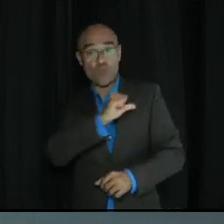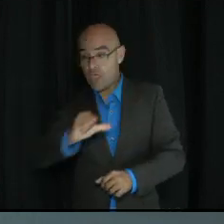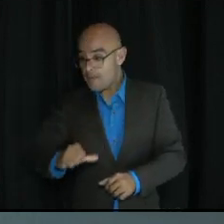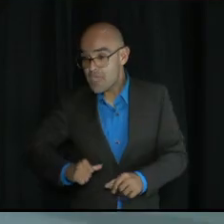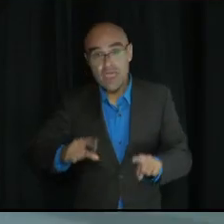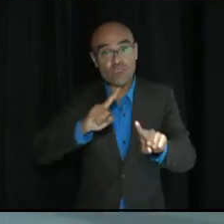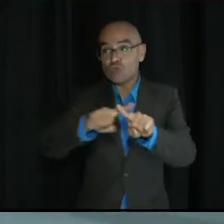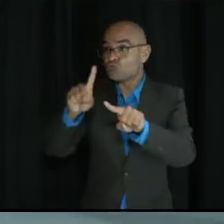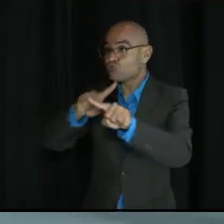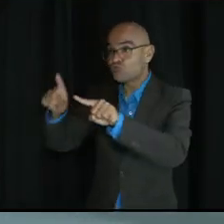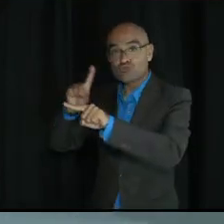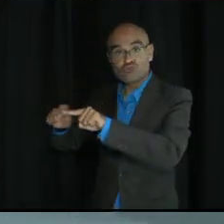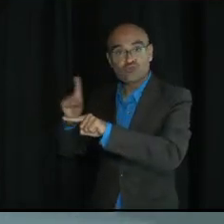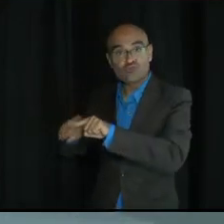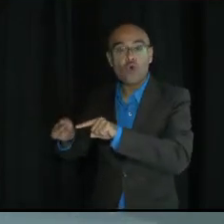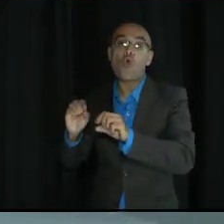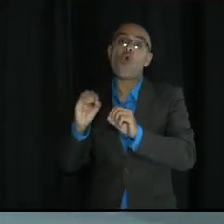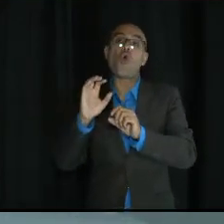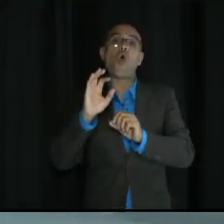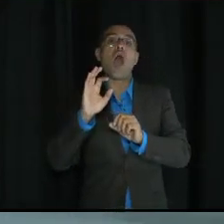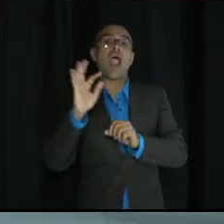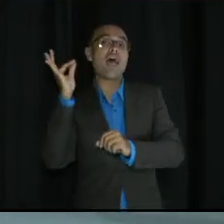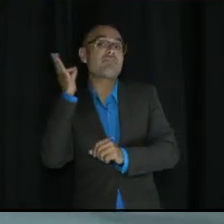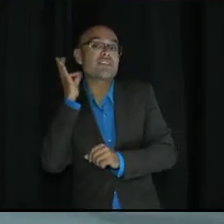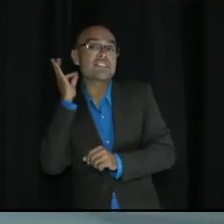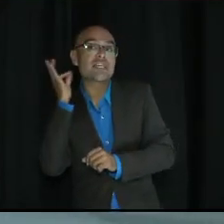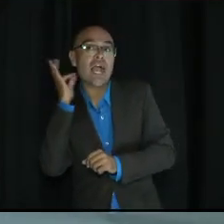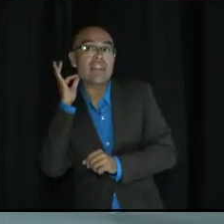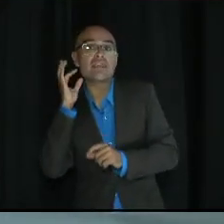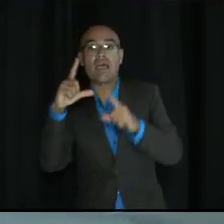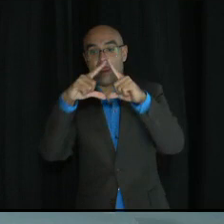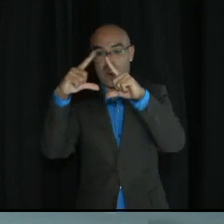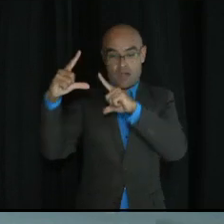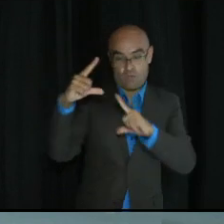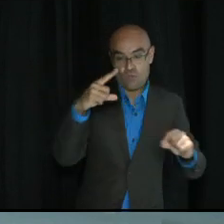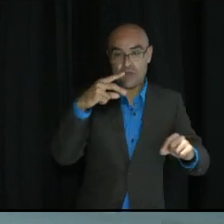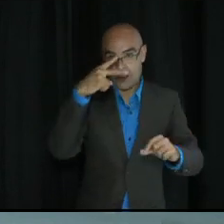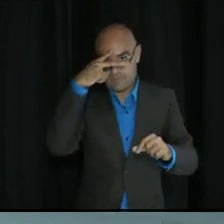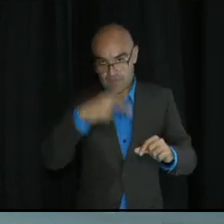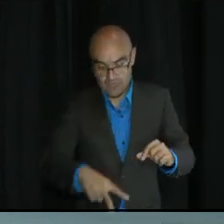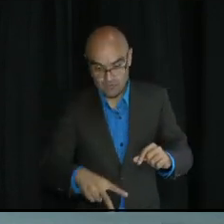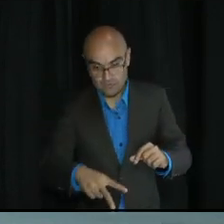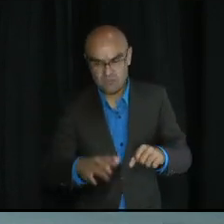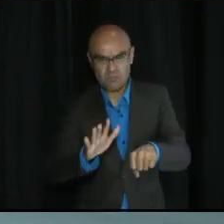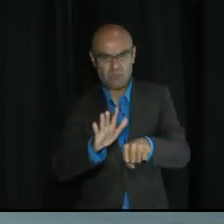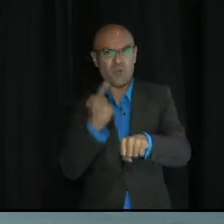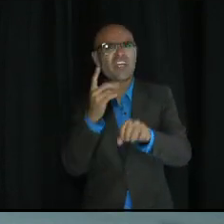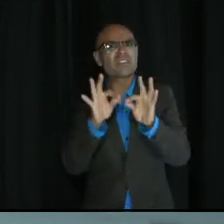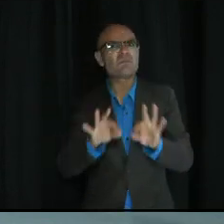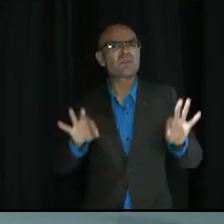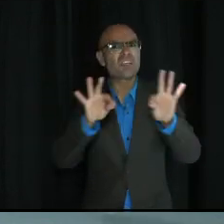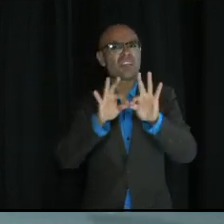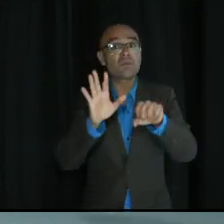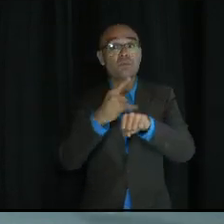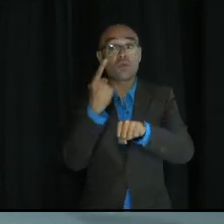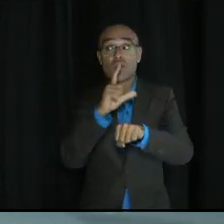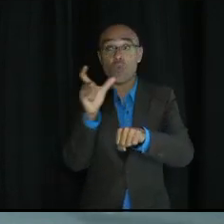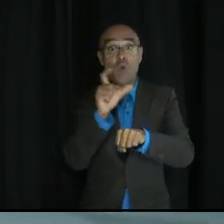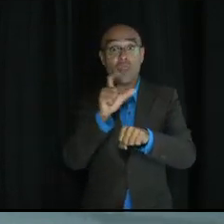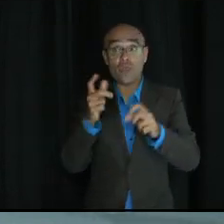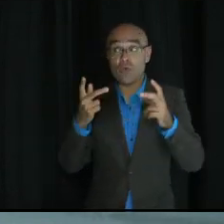de la República. ¿Por qué? ¿Por qué es tan importante esto? Porque entre más rápido se inicie una